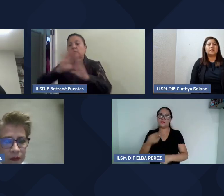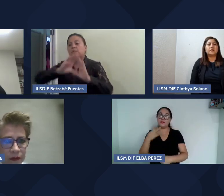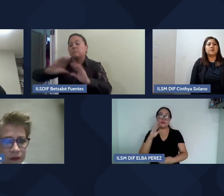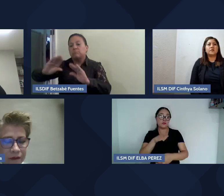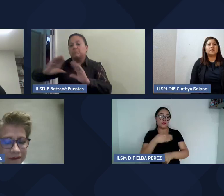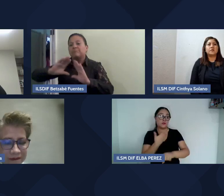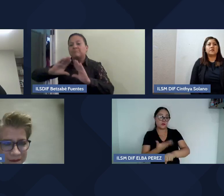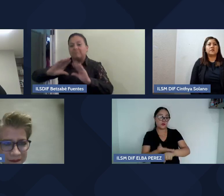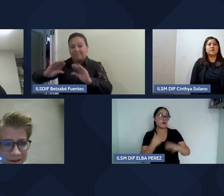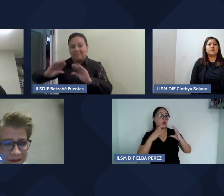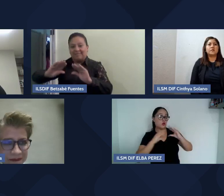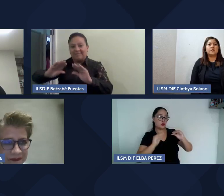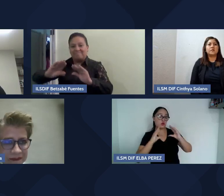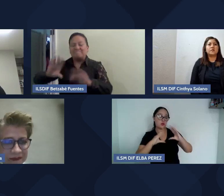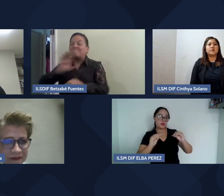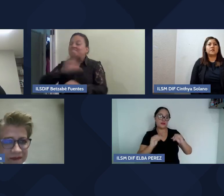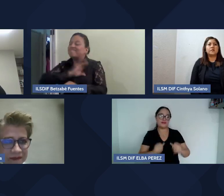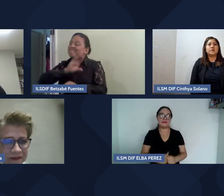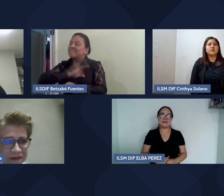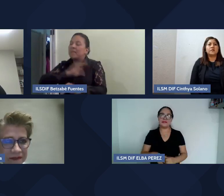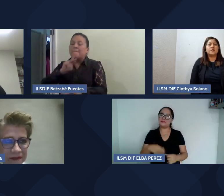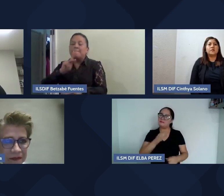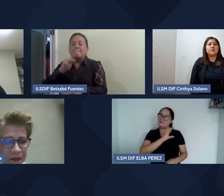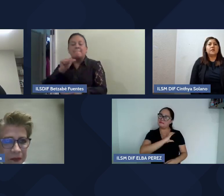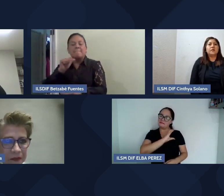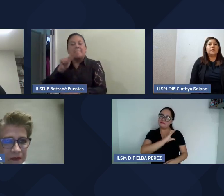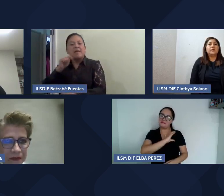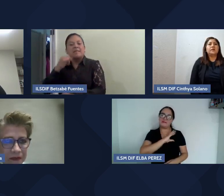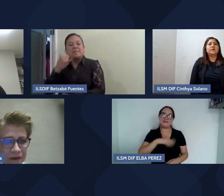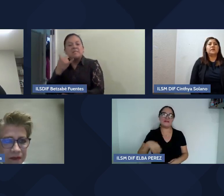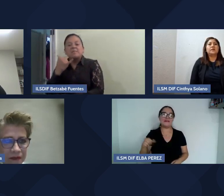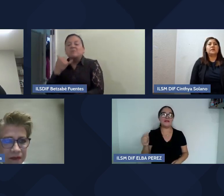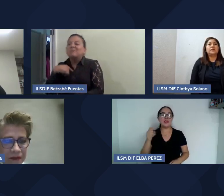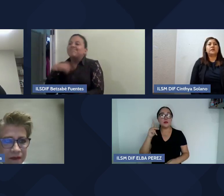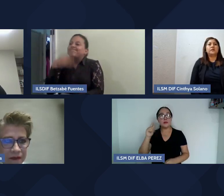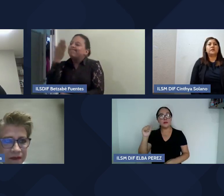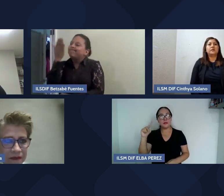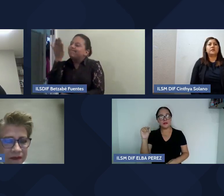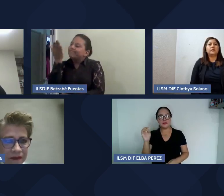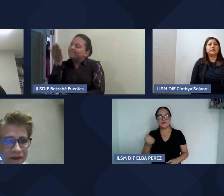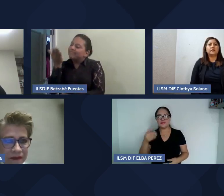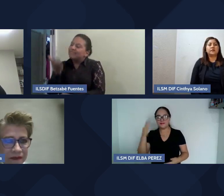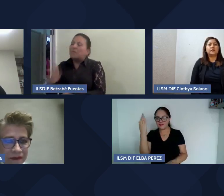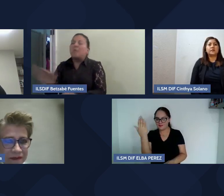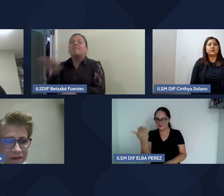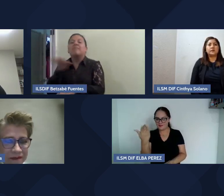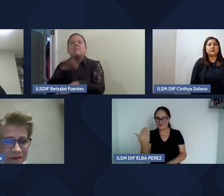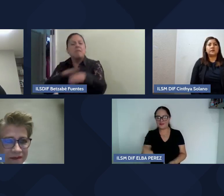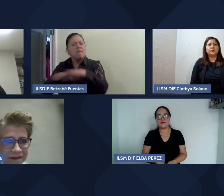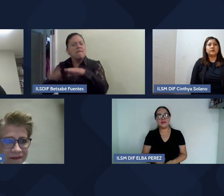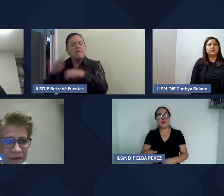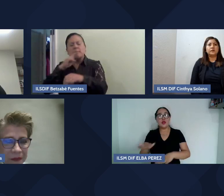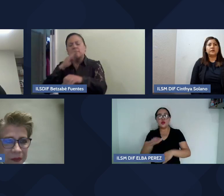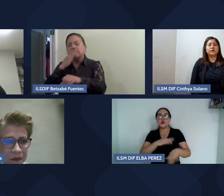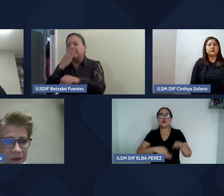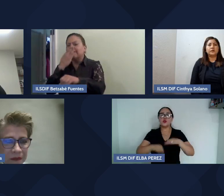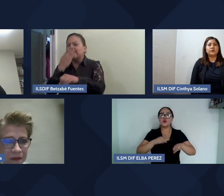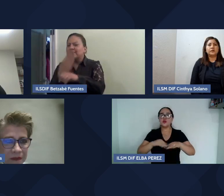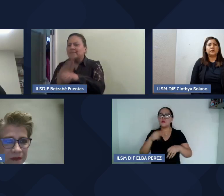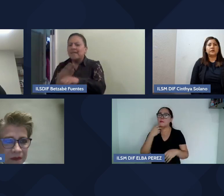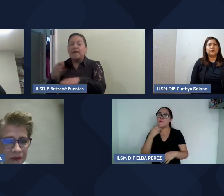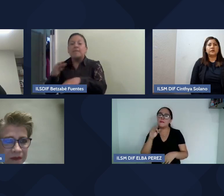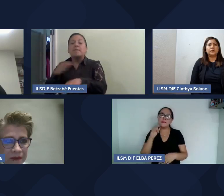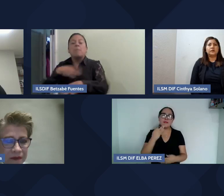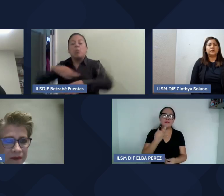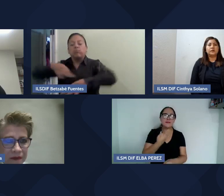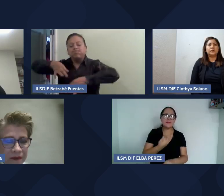Querida Patti, mi agradecimiento y reconocimiento de verdad por tu vocación y responsabilidad y compromiso que tienes con este tema. Así que de verdad